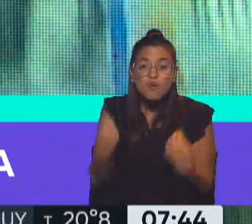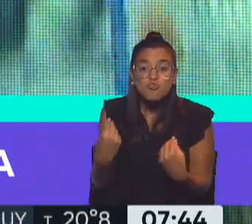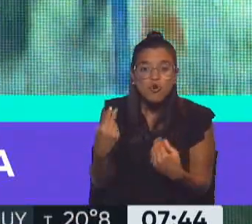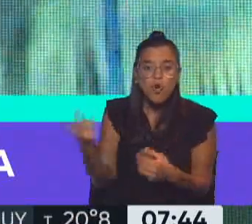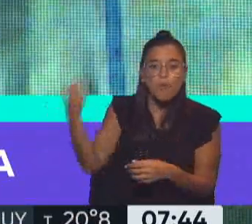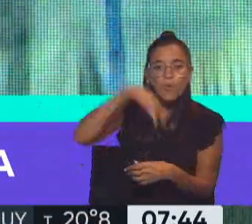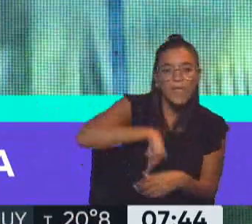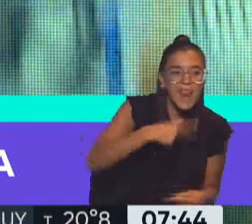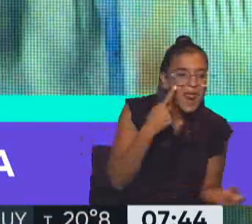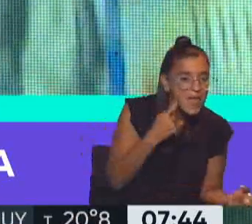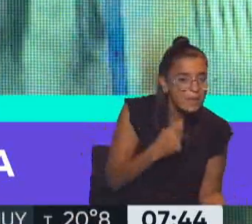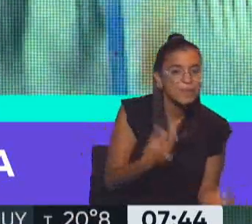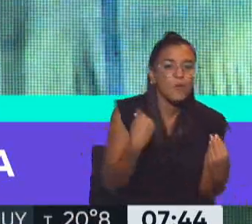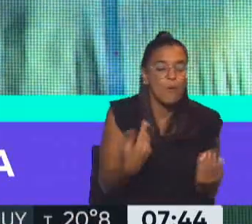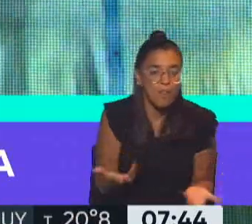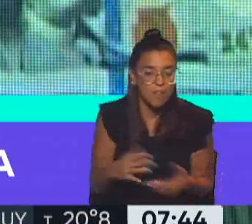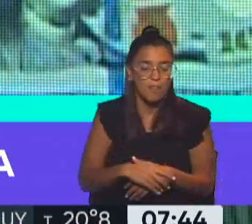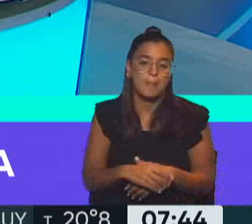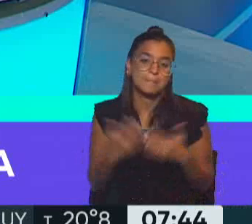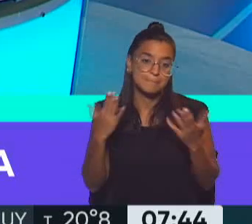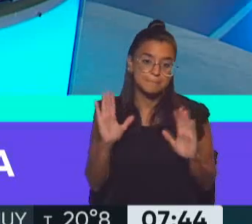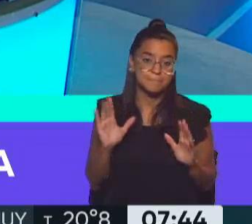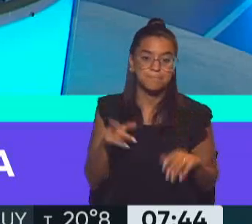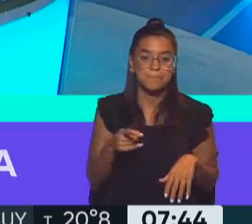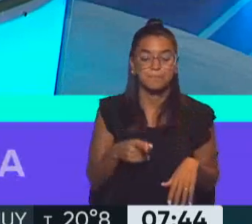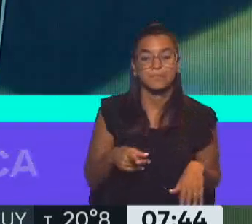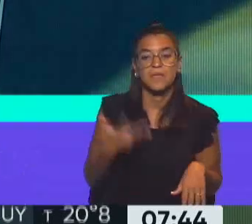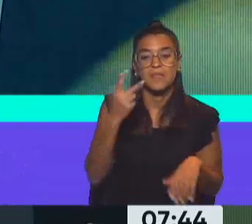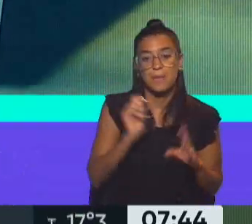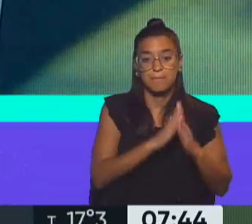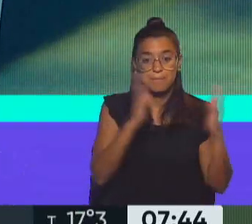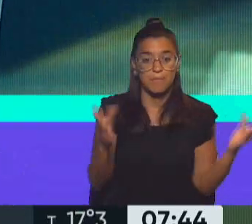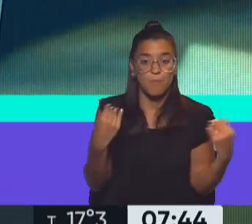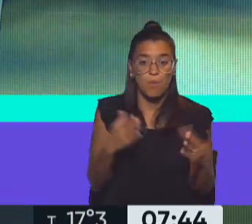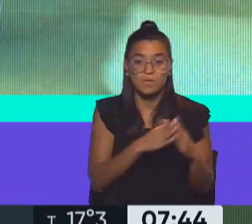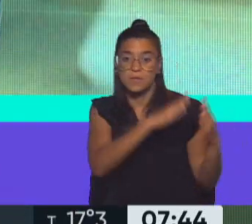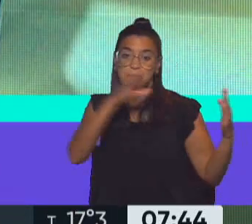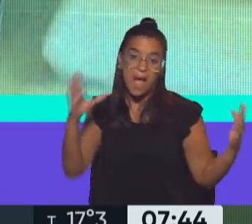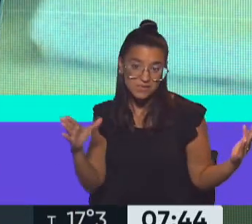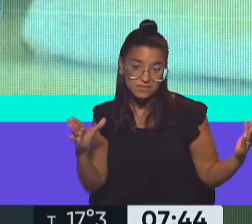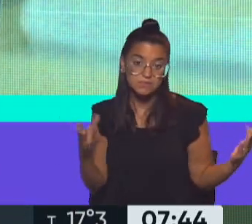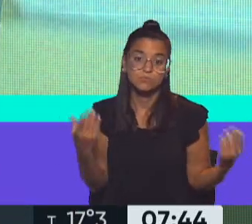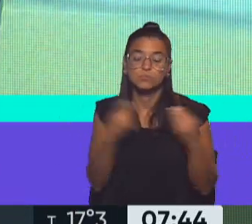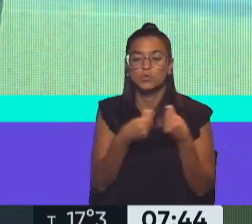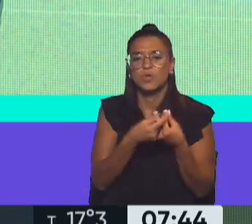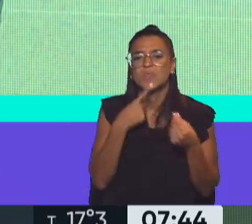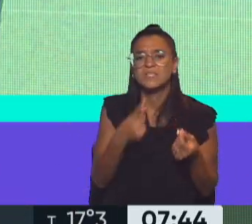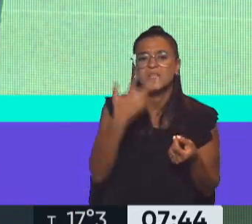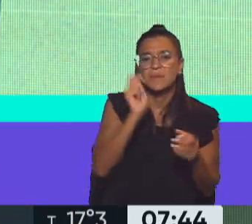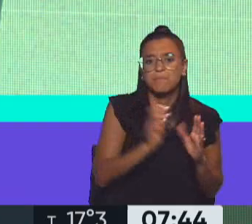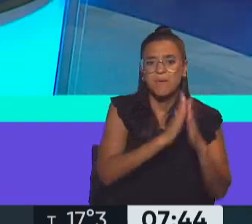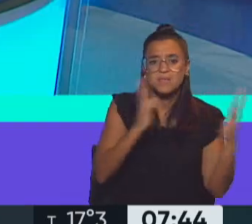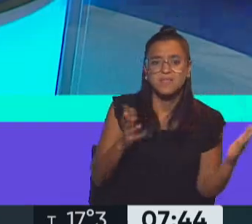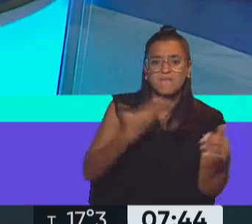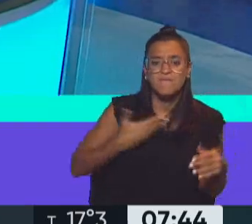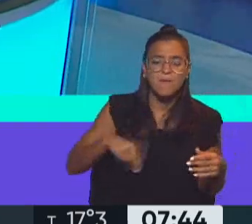esa revisión y a qué va a estar tratada. Podría ser que esta revisión sea no de 3 meses y se amplíe, porque bueno, muchos criticaban esto de tener